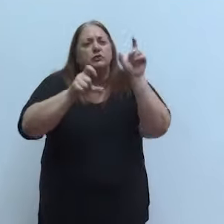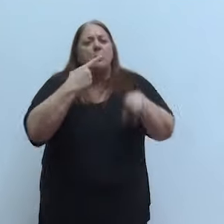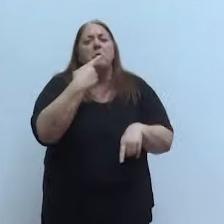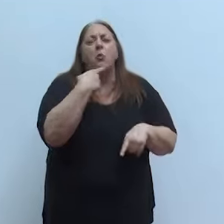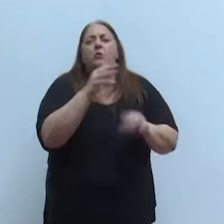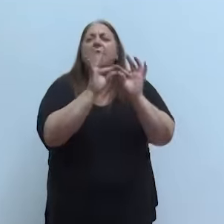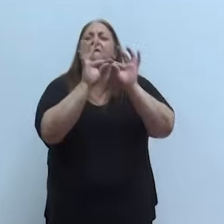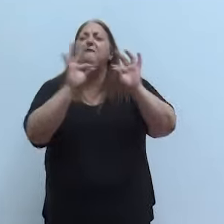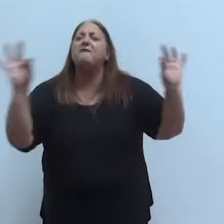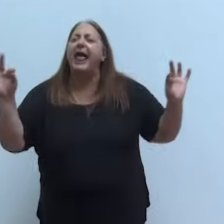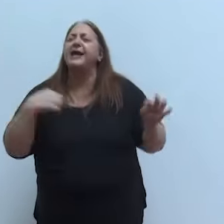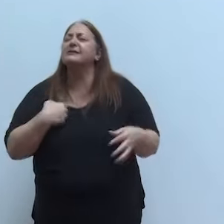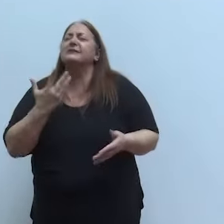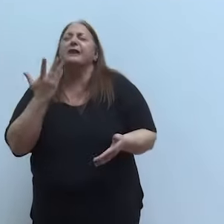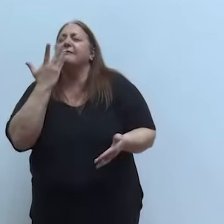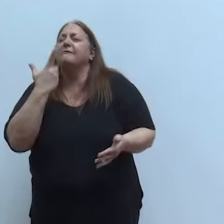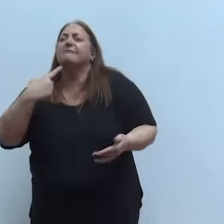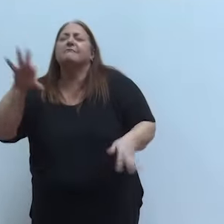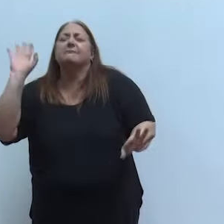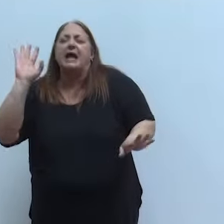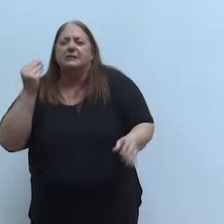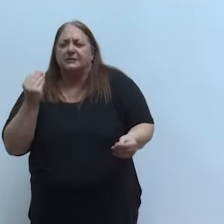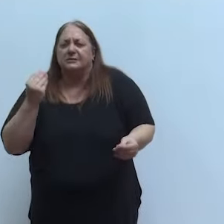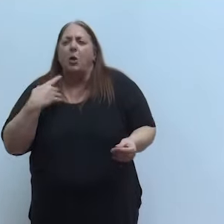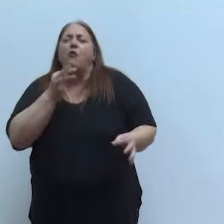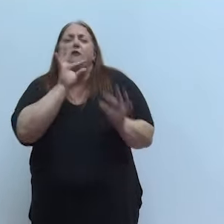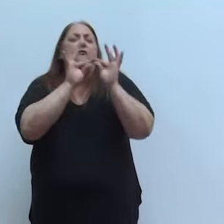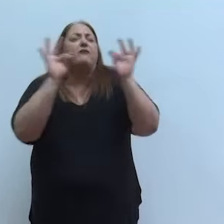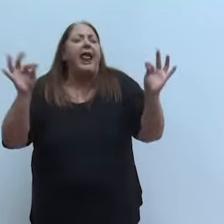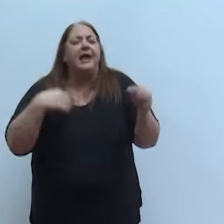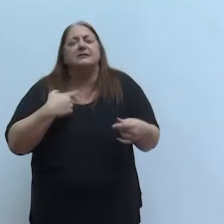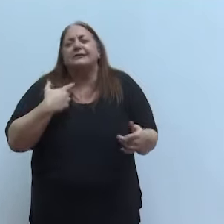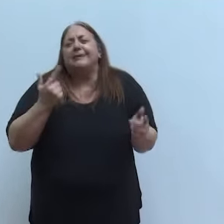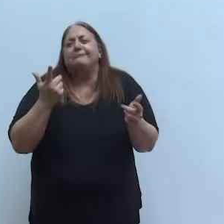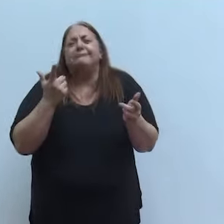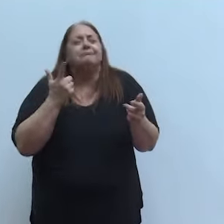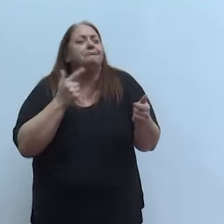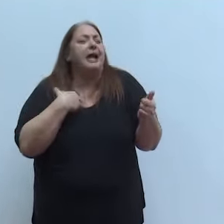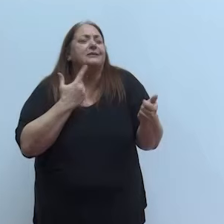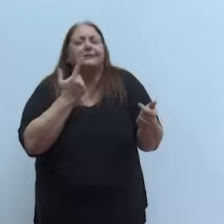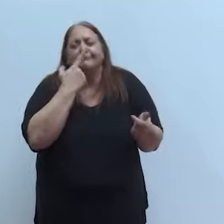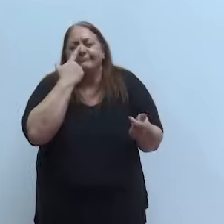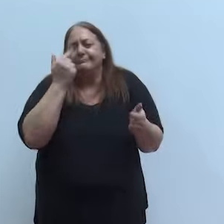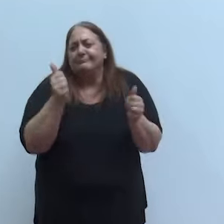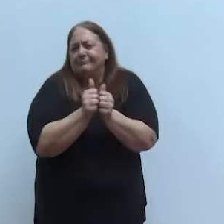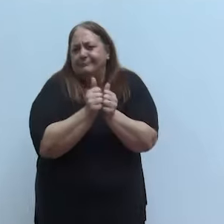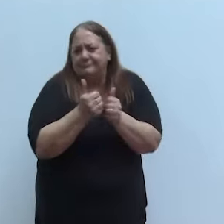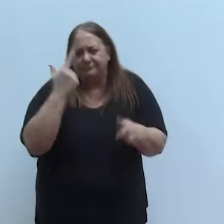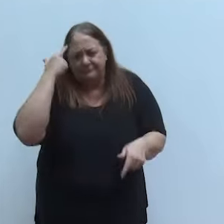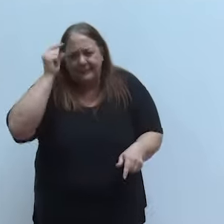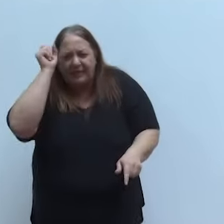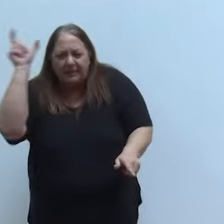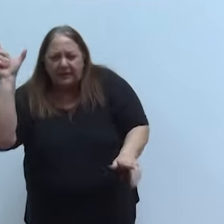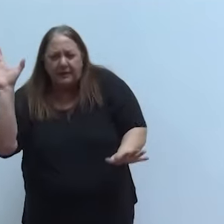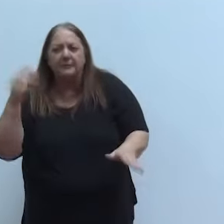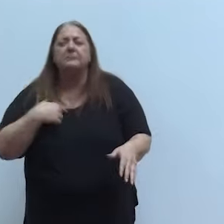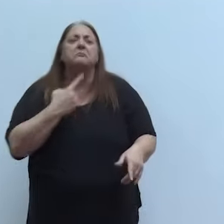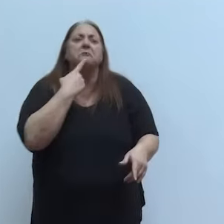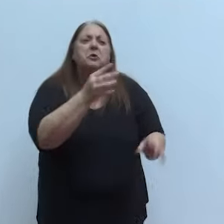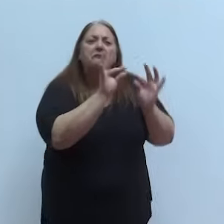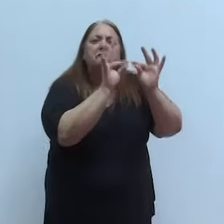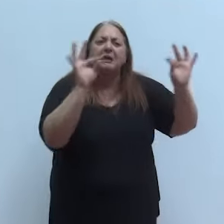persona se siente más cerca de eso Y entonces le preguntamos qué opina por ejemplo qué frase se